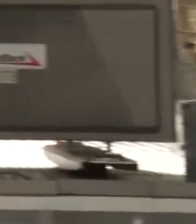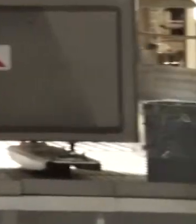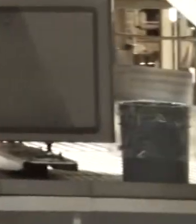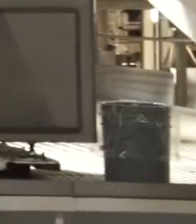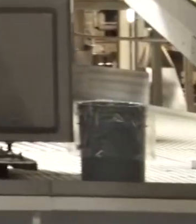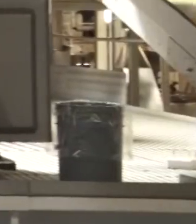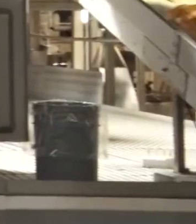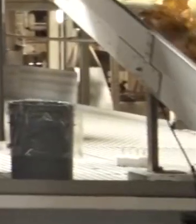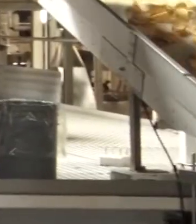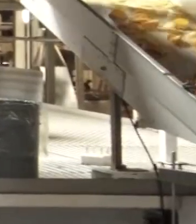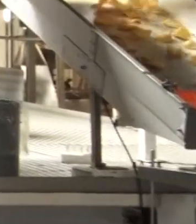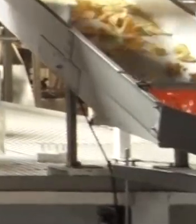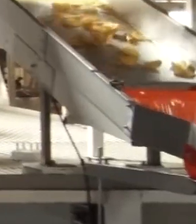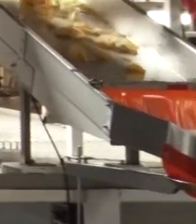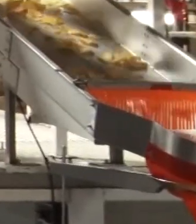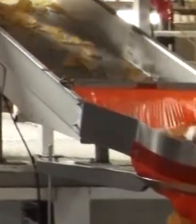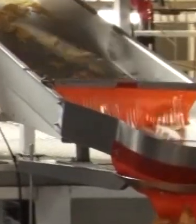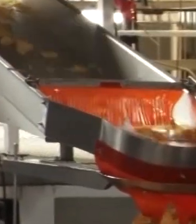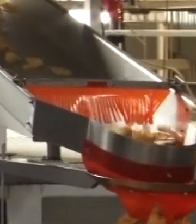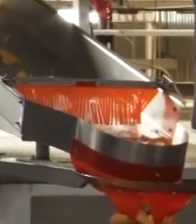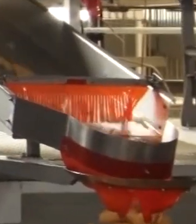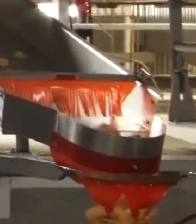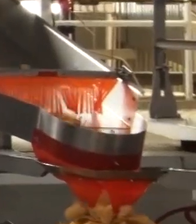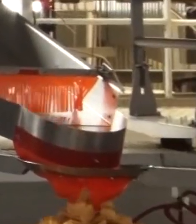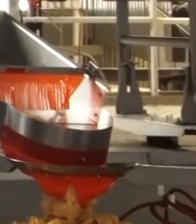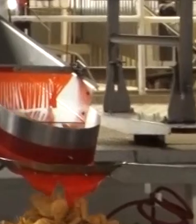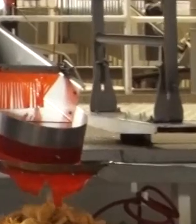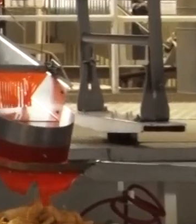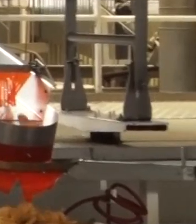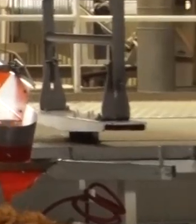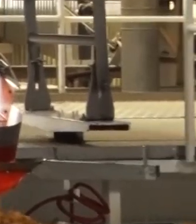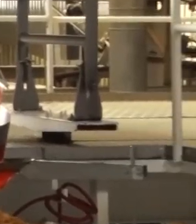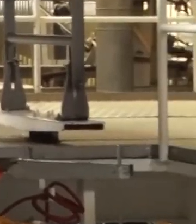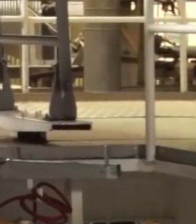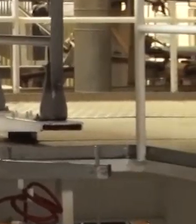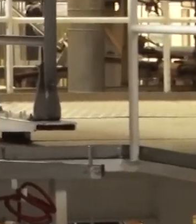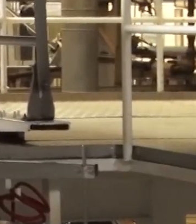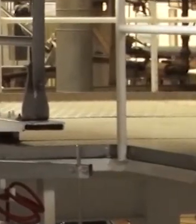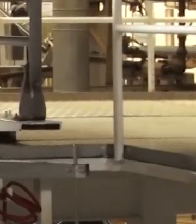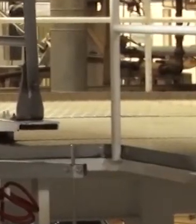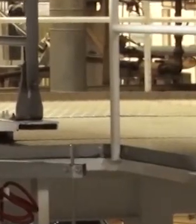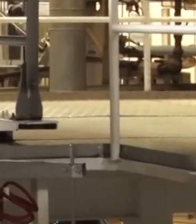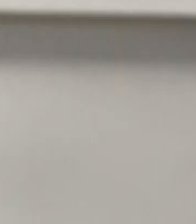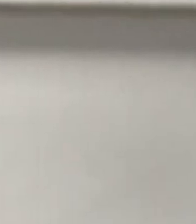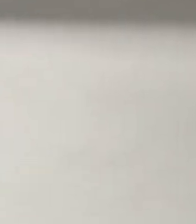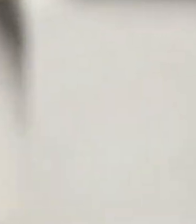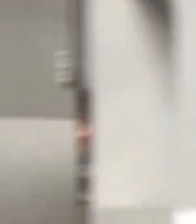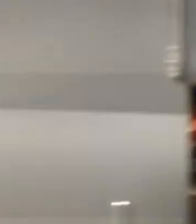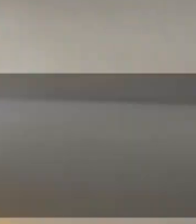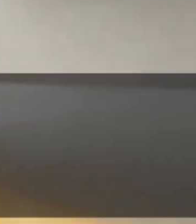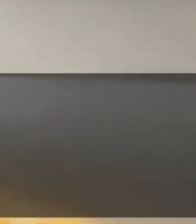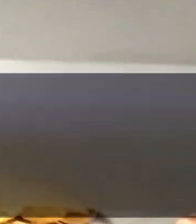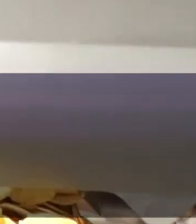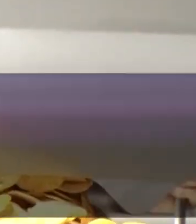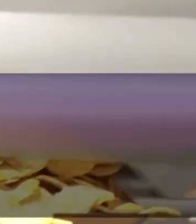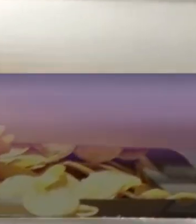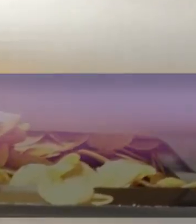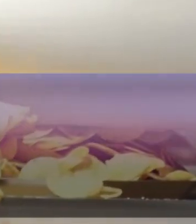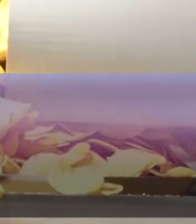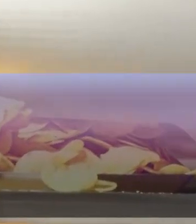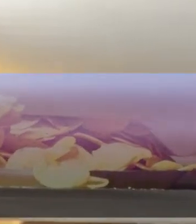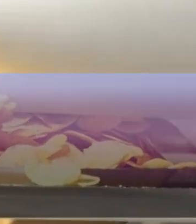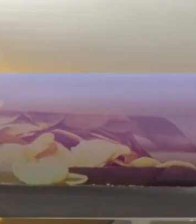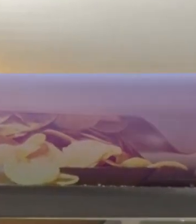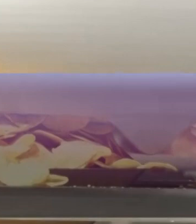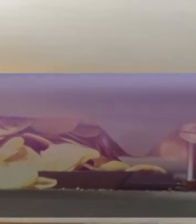su desempeño. Y esto desde antes de la pandemia ya el país tenía una estructura económica